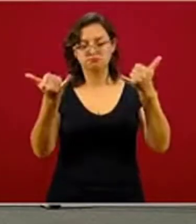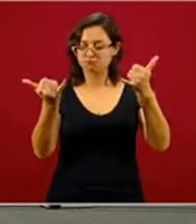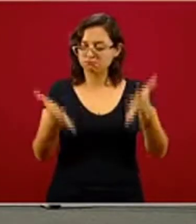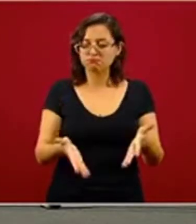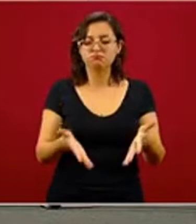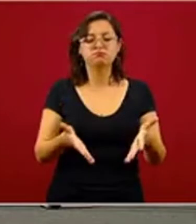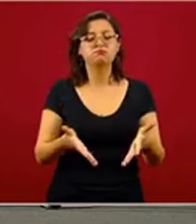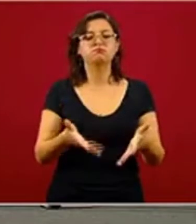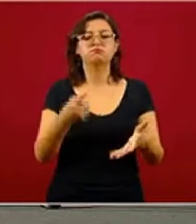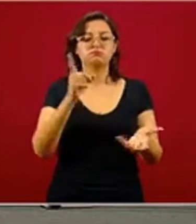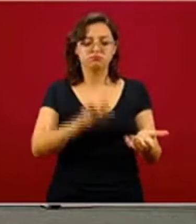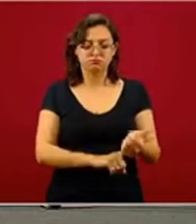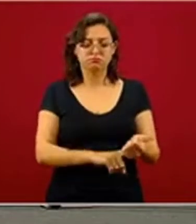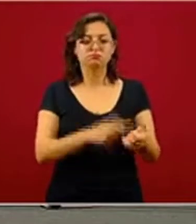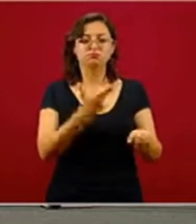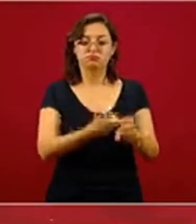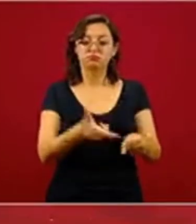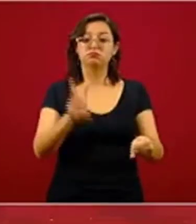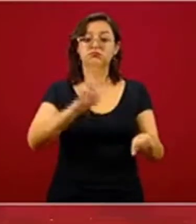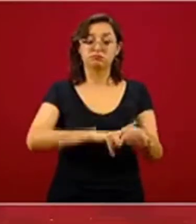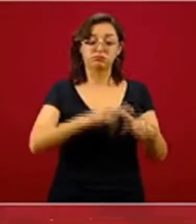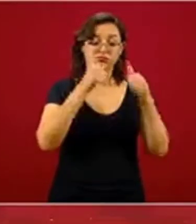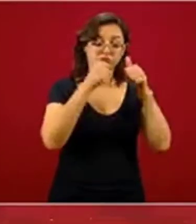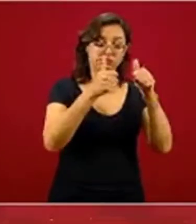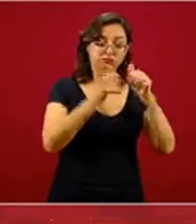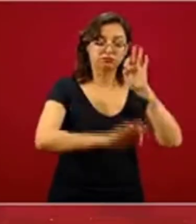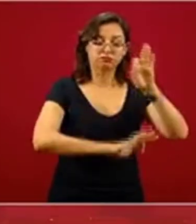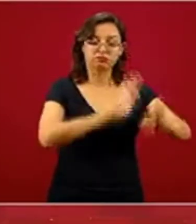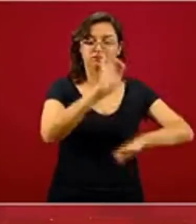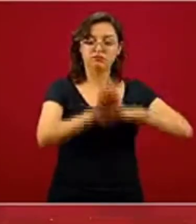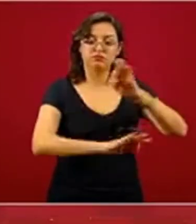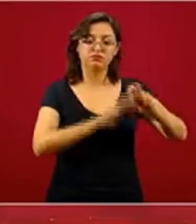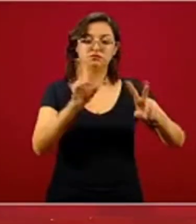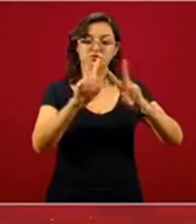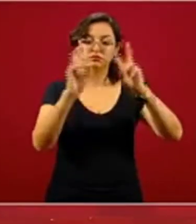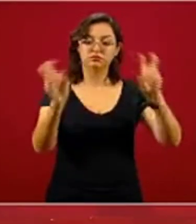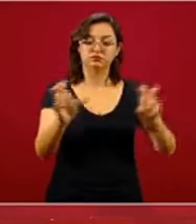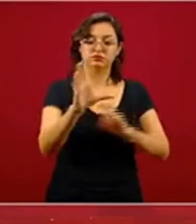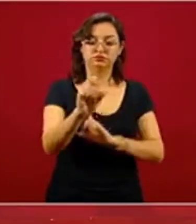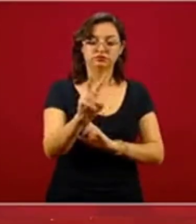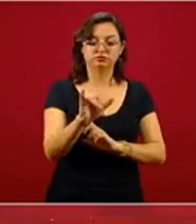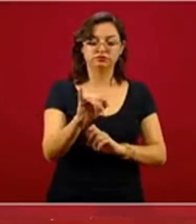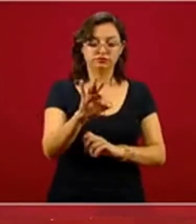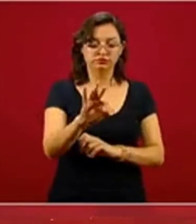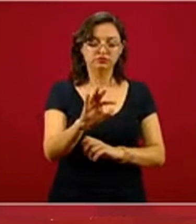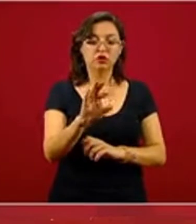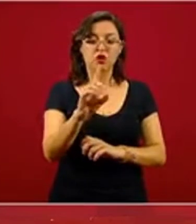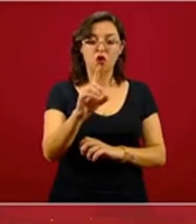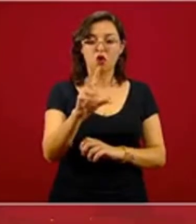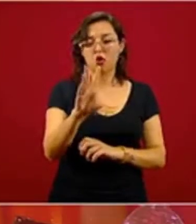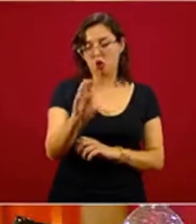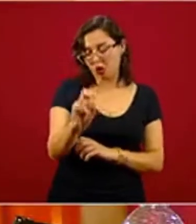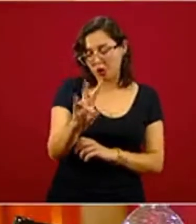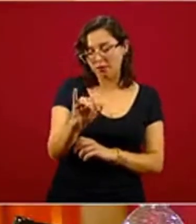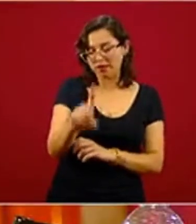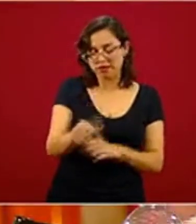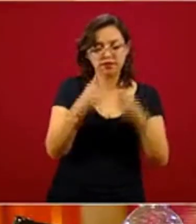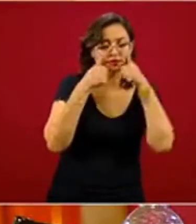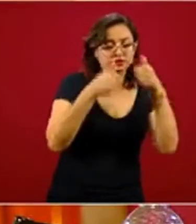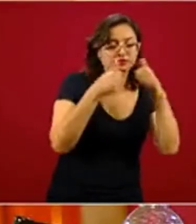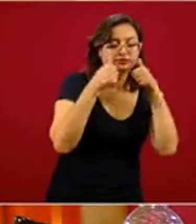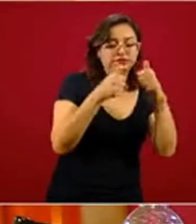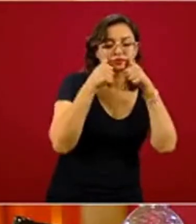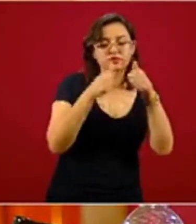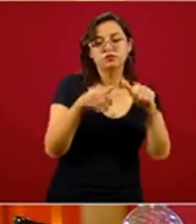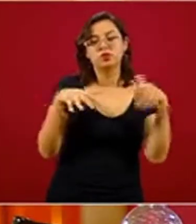que están en los hospitales, en particular quienes están en la acción directa. Para nosotros,